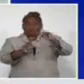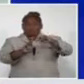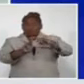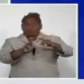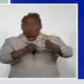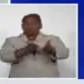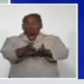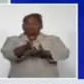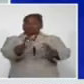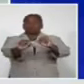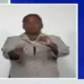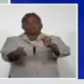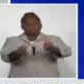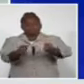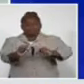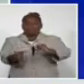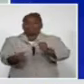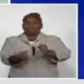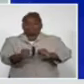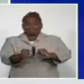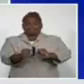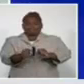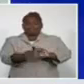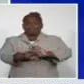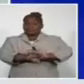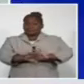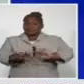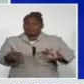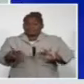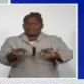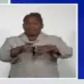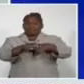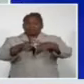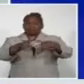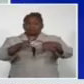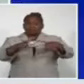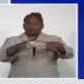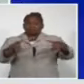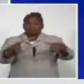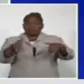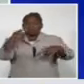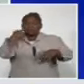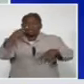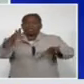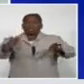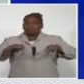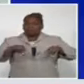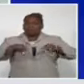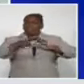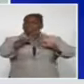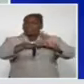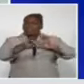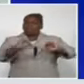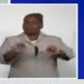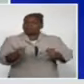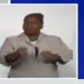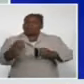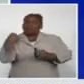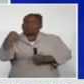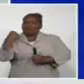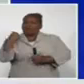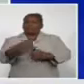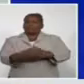pandemia y que ya con estos incrementos, pues ellos van adoptando todavía más severas